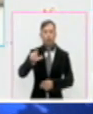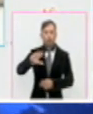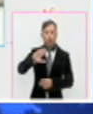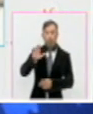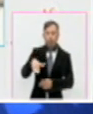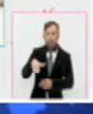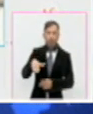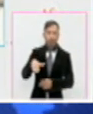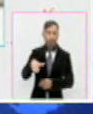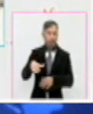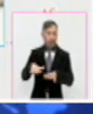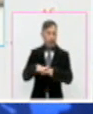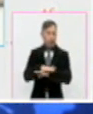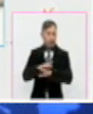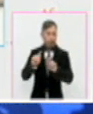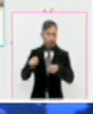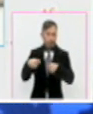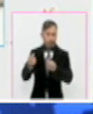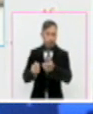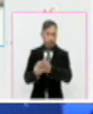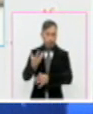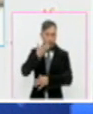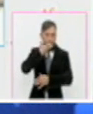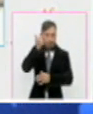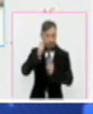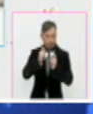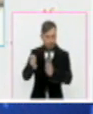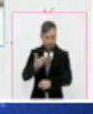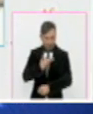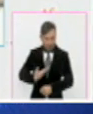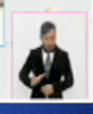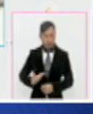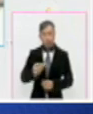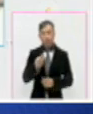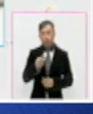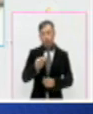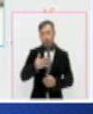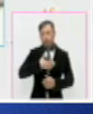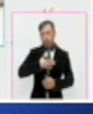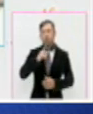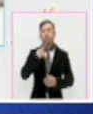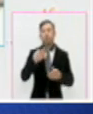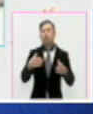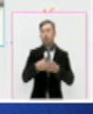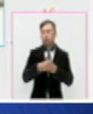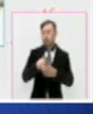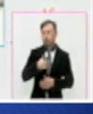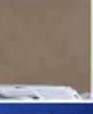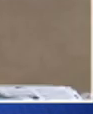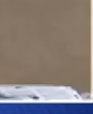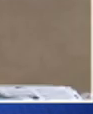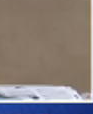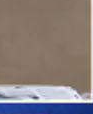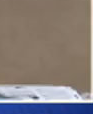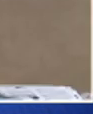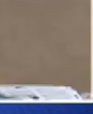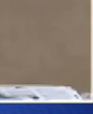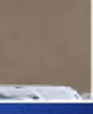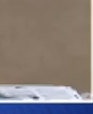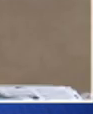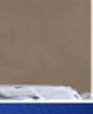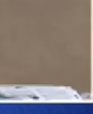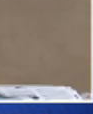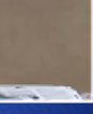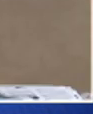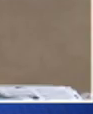un árbitro electoral imparcial e independiente. También el presidente, consejero, subrayó